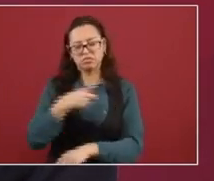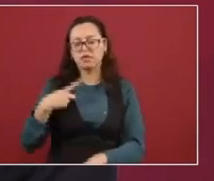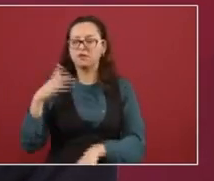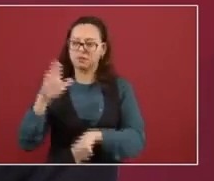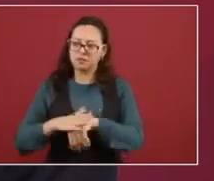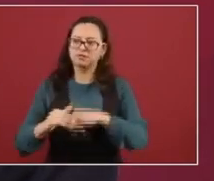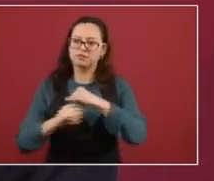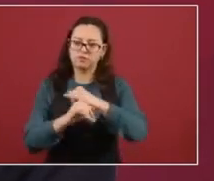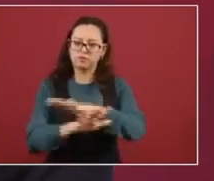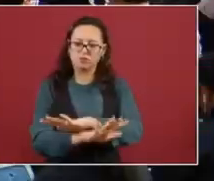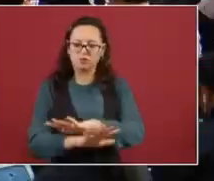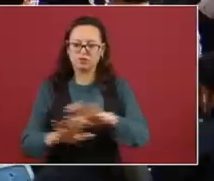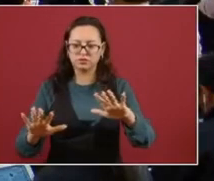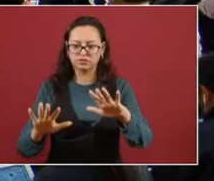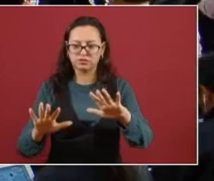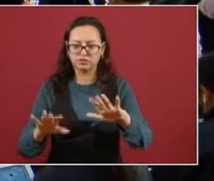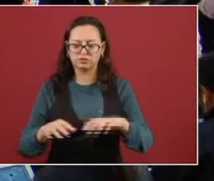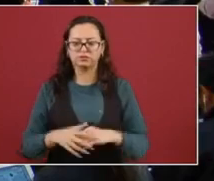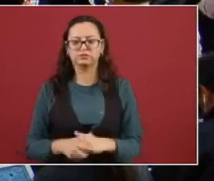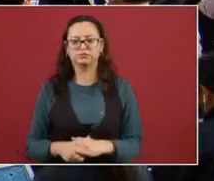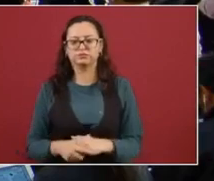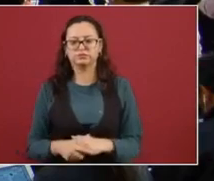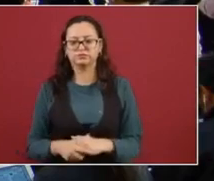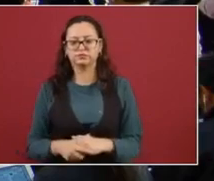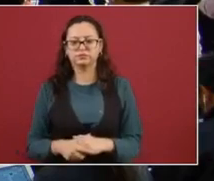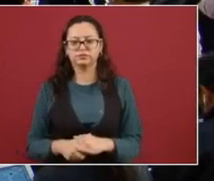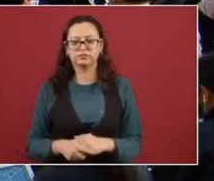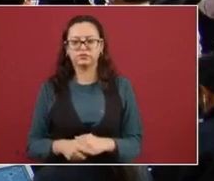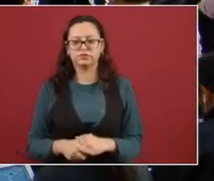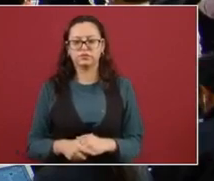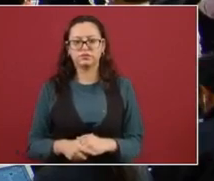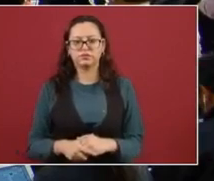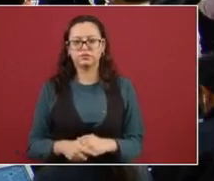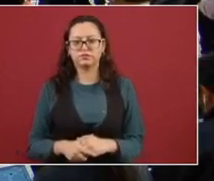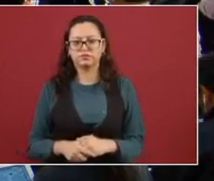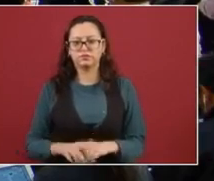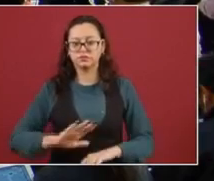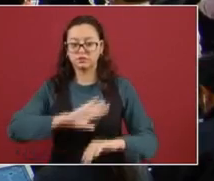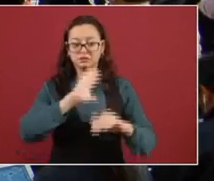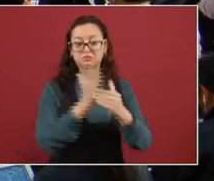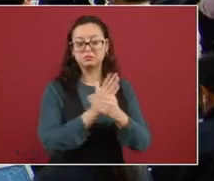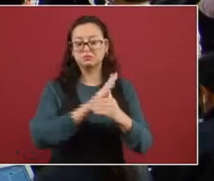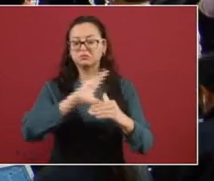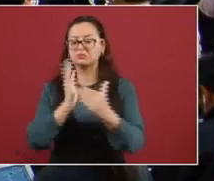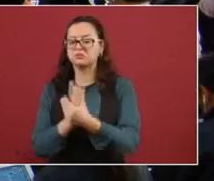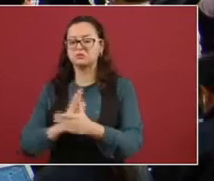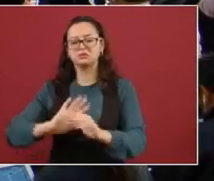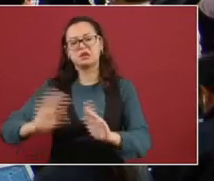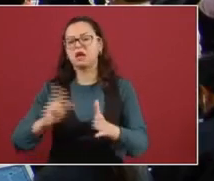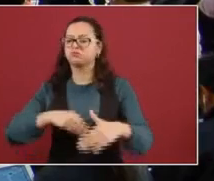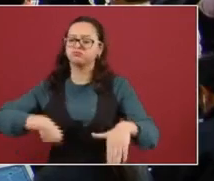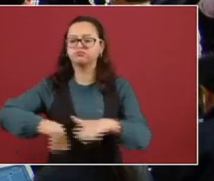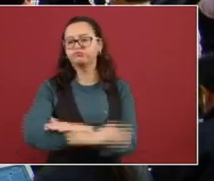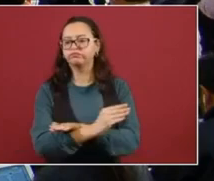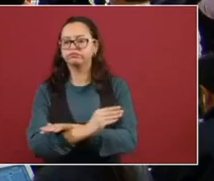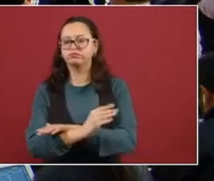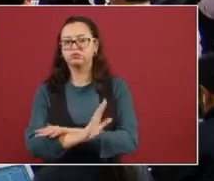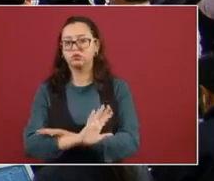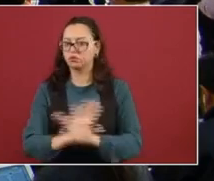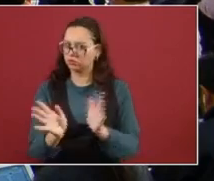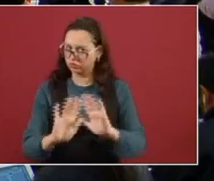informe y no cerrar ningún expediente, mantener